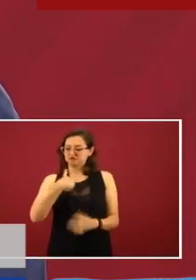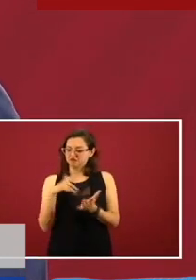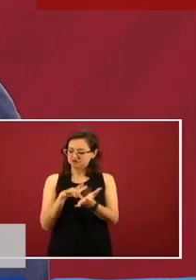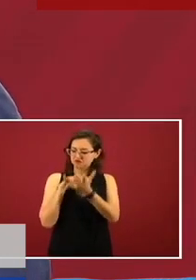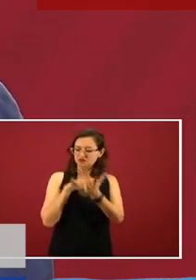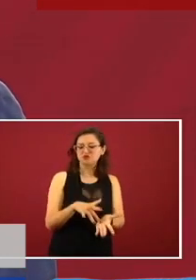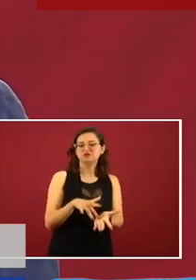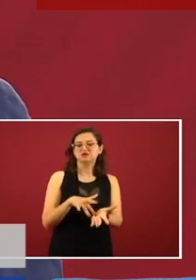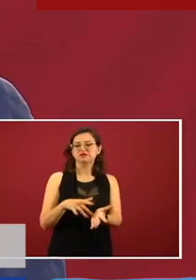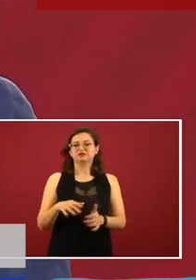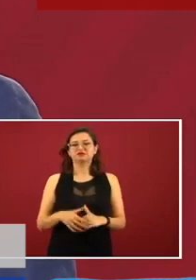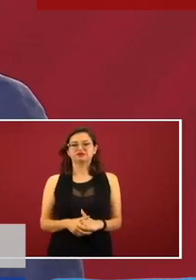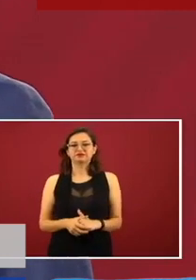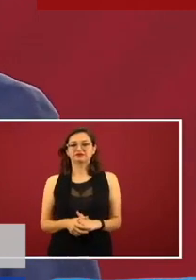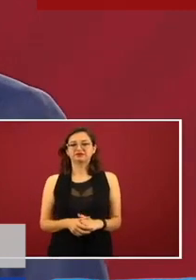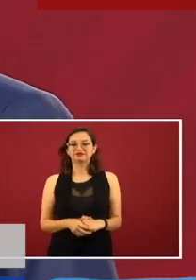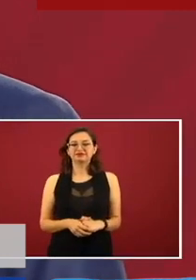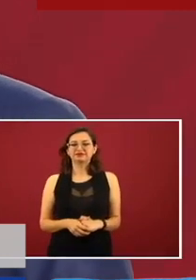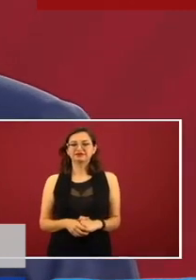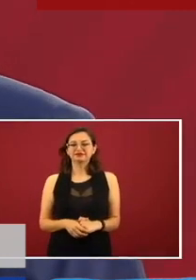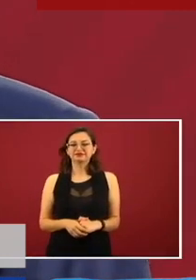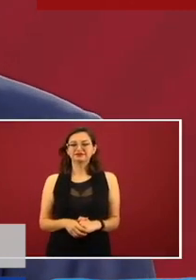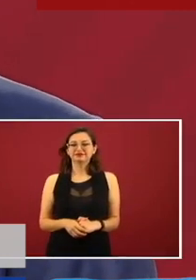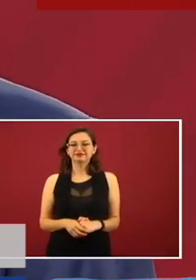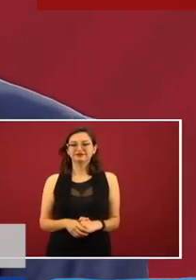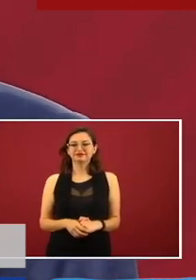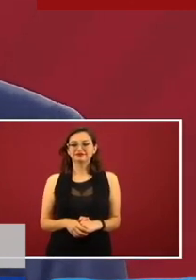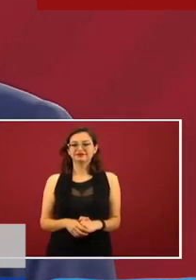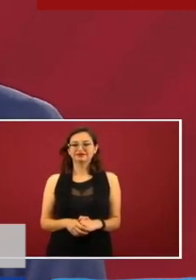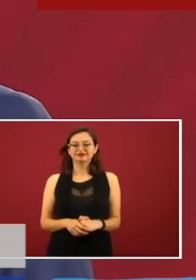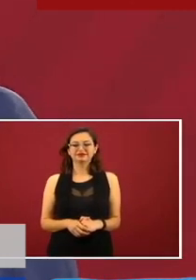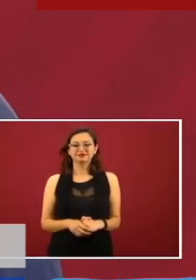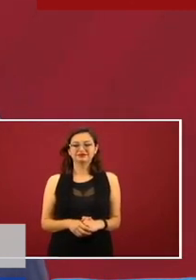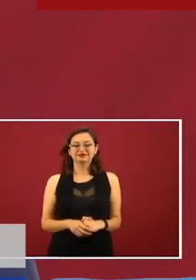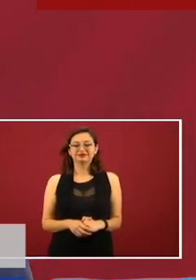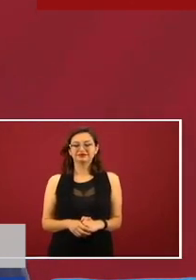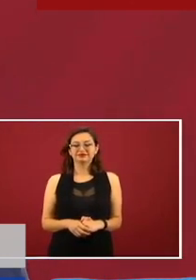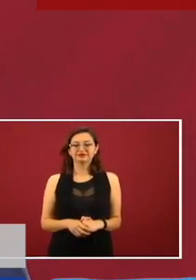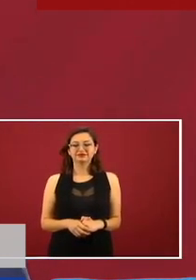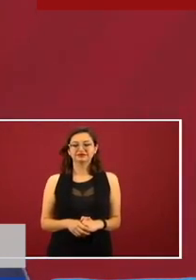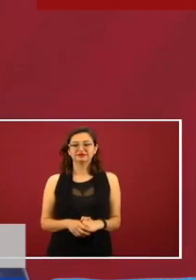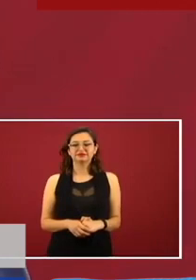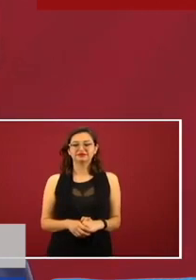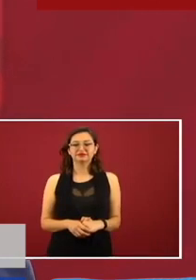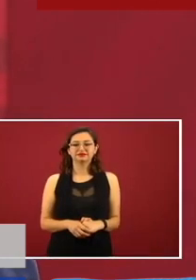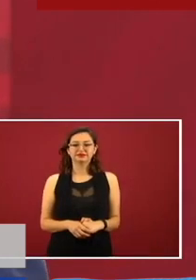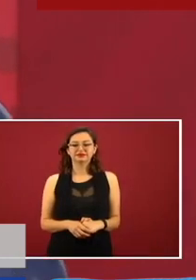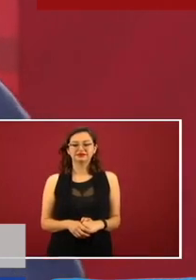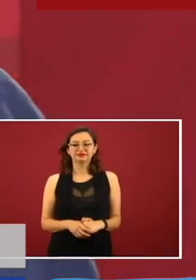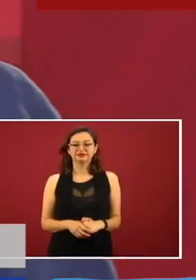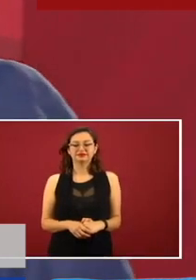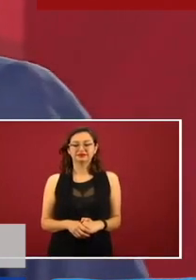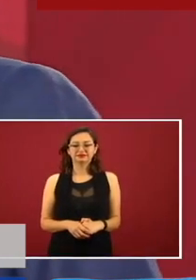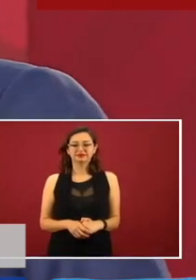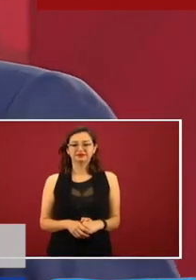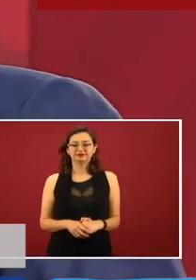Agradece el apoyo y la solidaridad por los grupos de comerciantes y centrales de abastos y por asumir la responsabilidad para hacerle frente a la emergencia sanitaria,